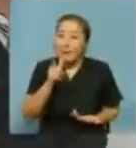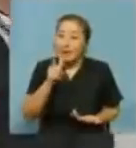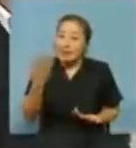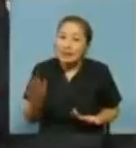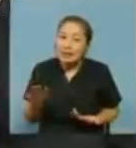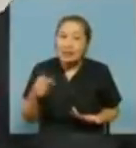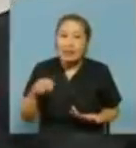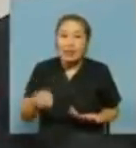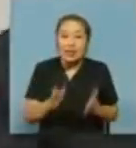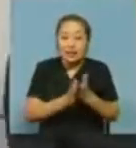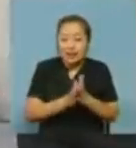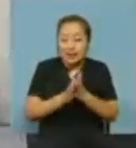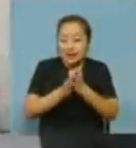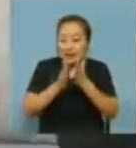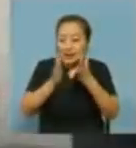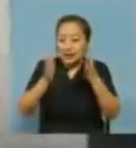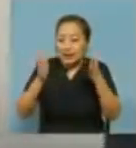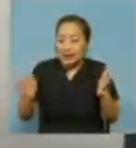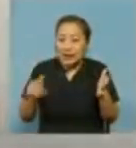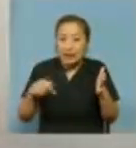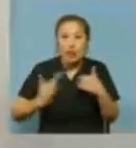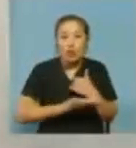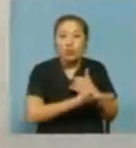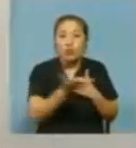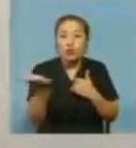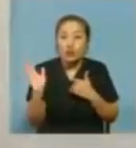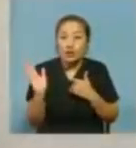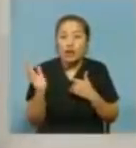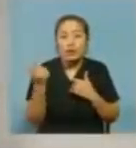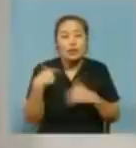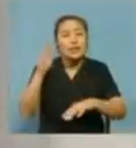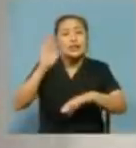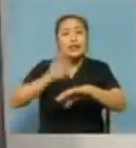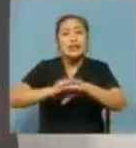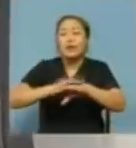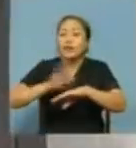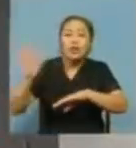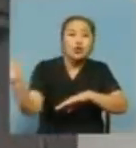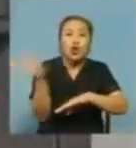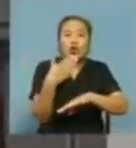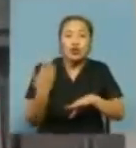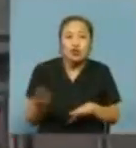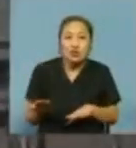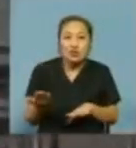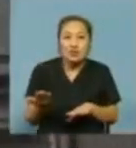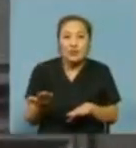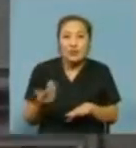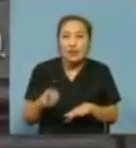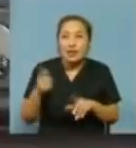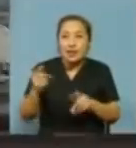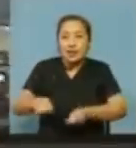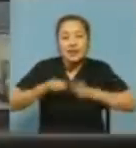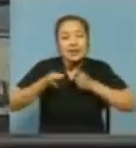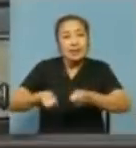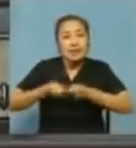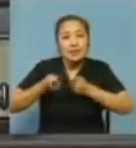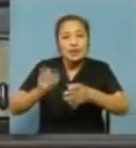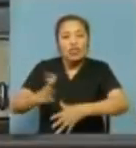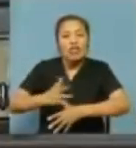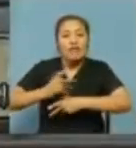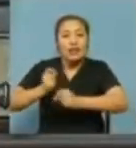que llegó el momento de que, como sociedad, como ciudadanos, nos responsabilicemos todos y luchemos para que